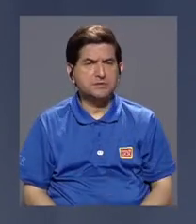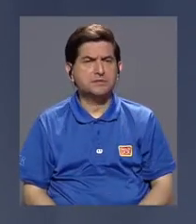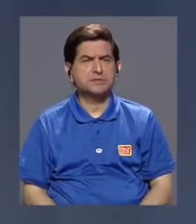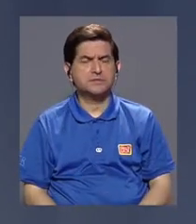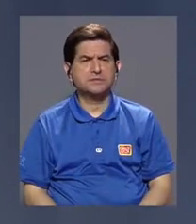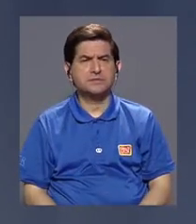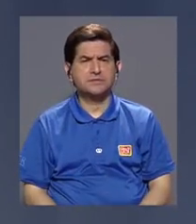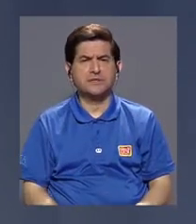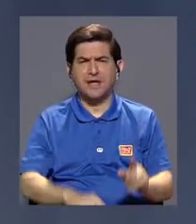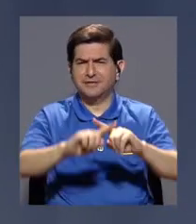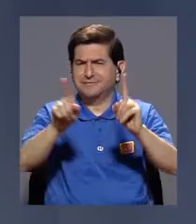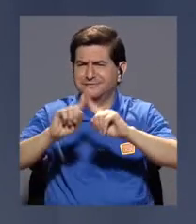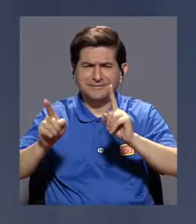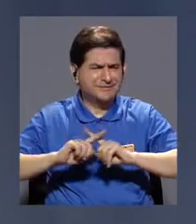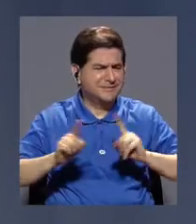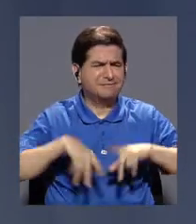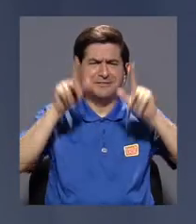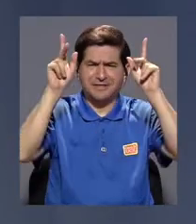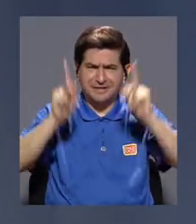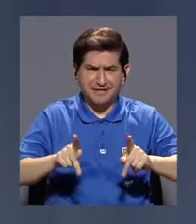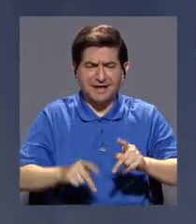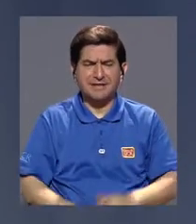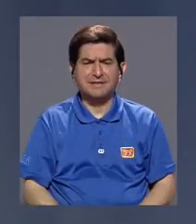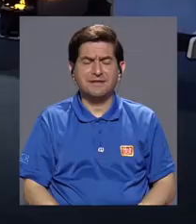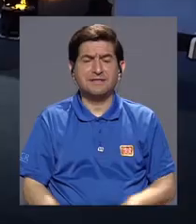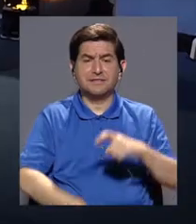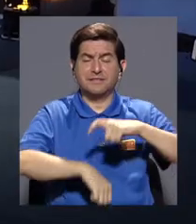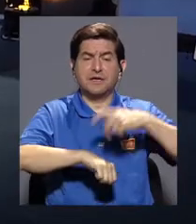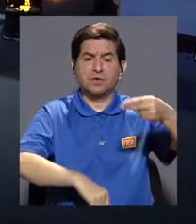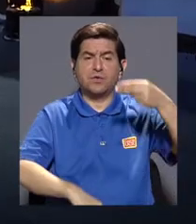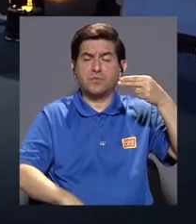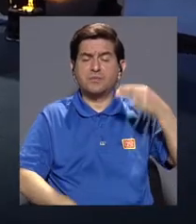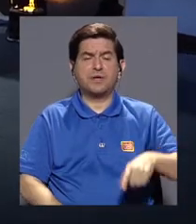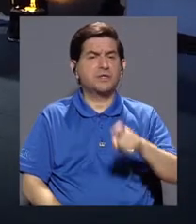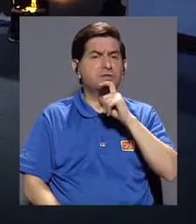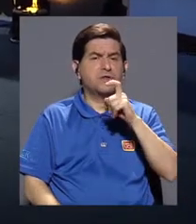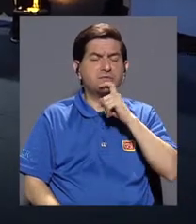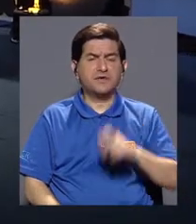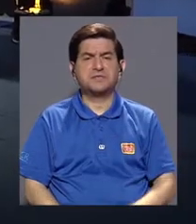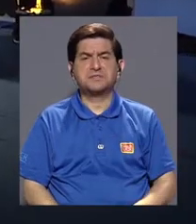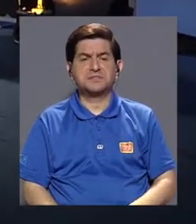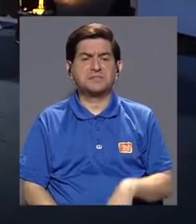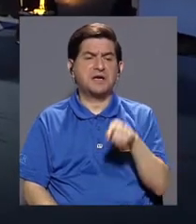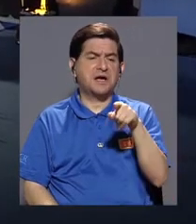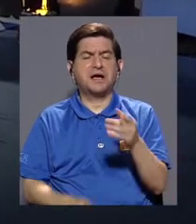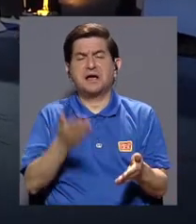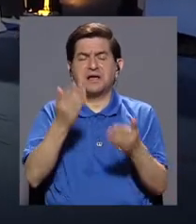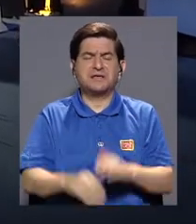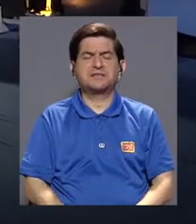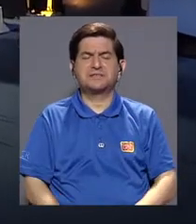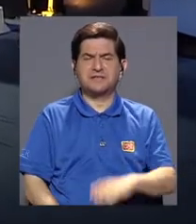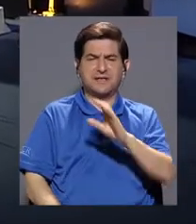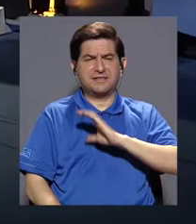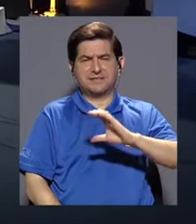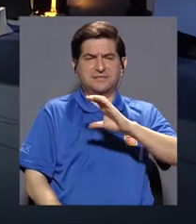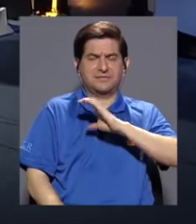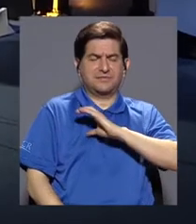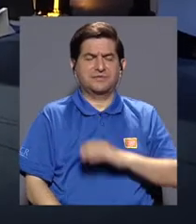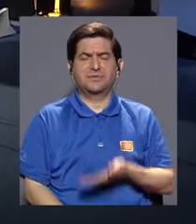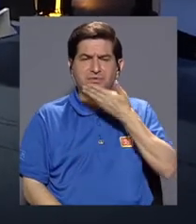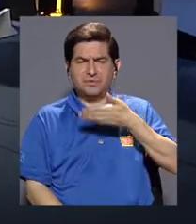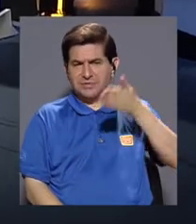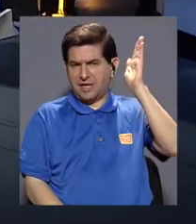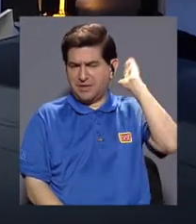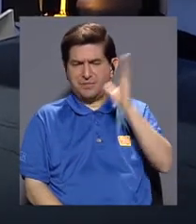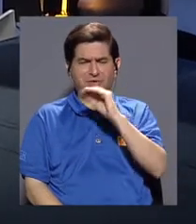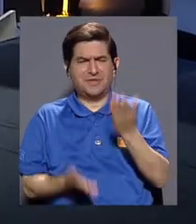gran cantidad de personas que a un momento histórico difícil le hacen una mueca hipócrita y deforme.